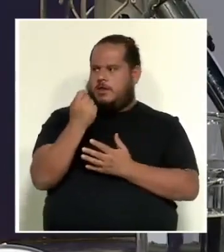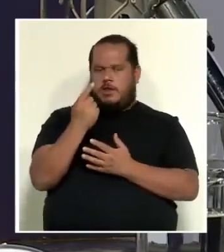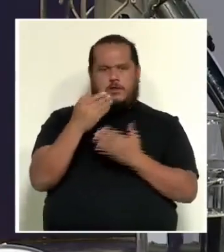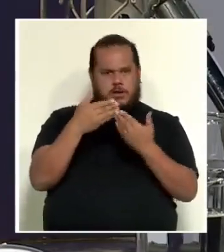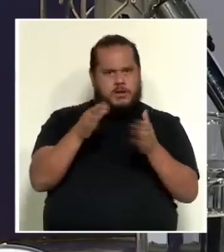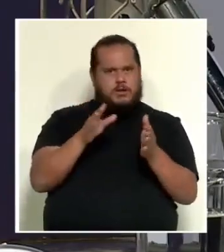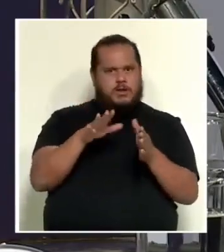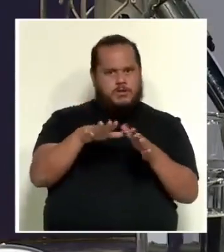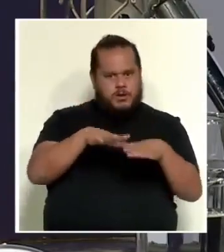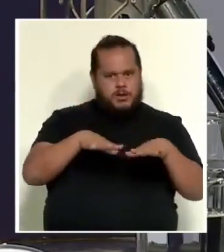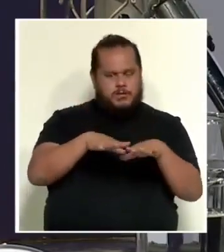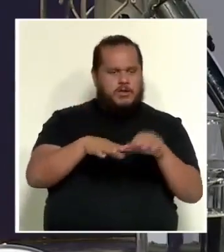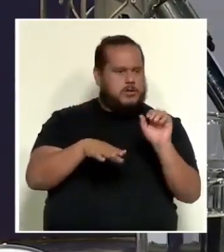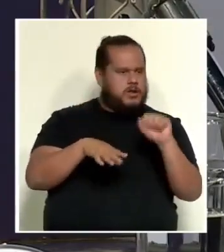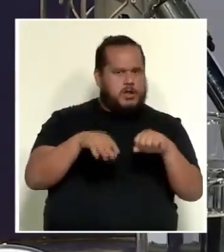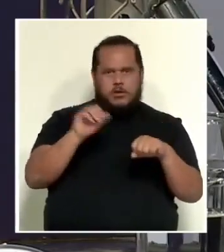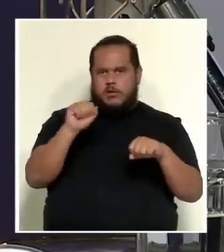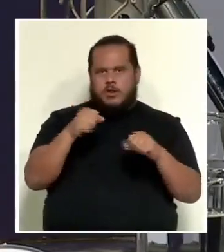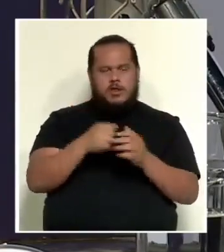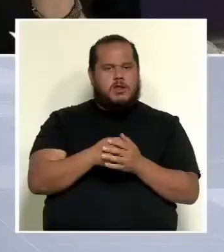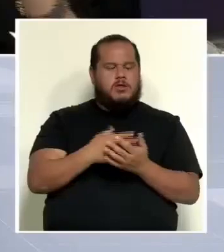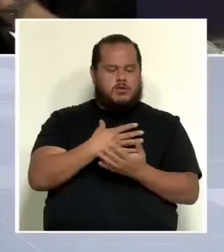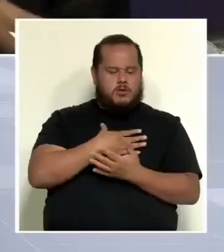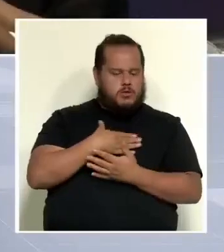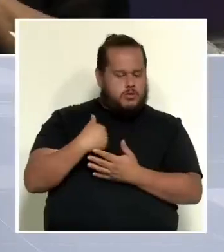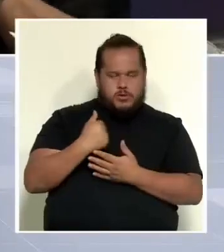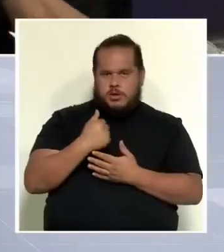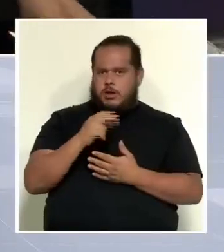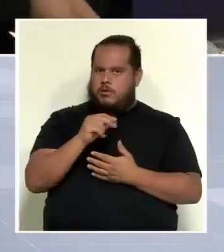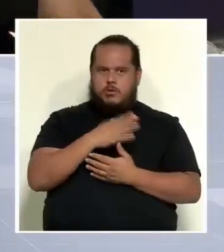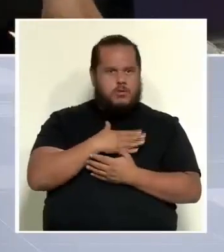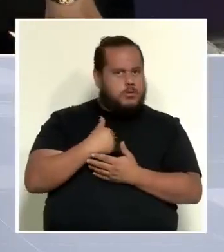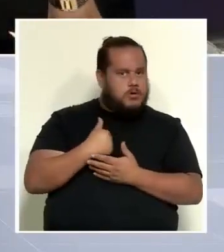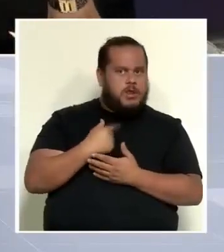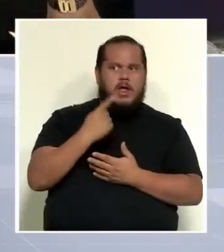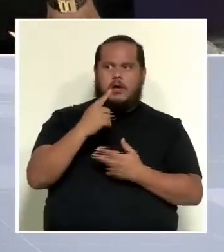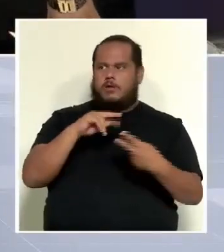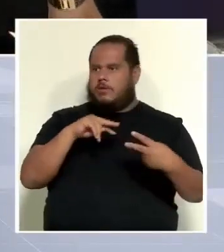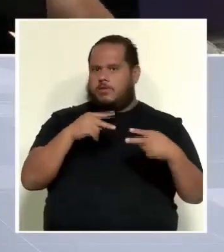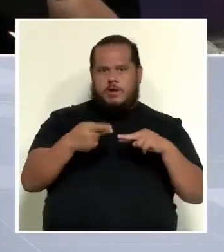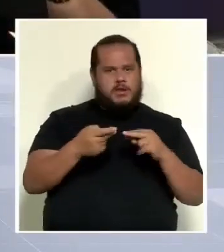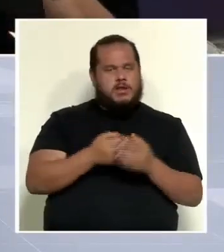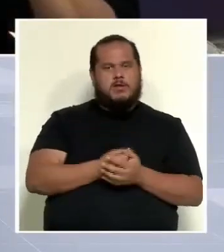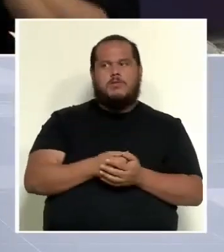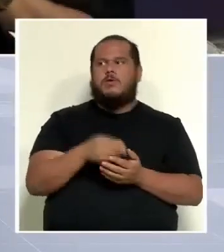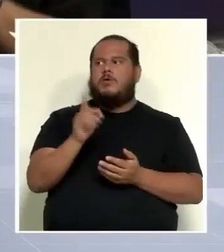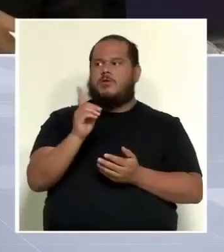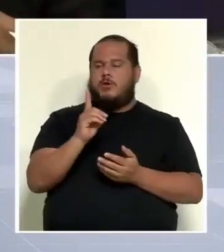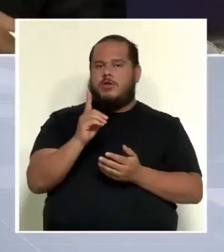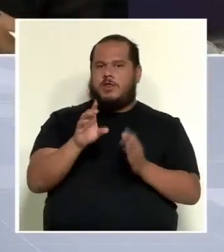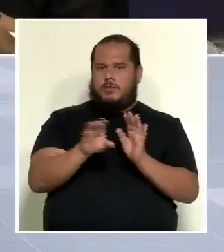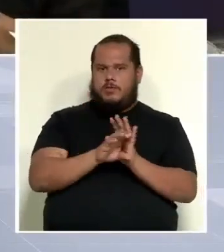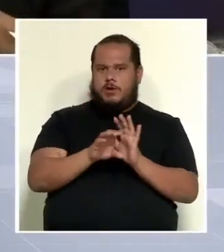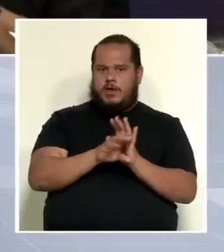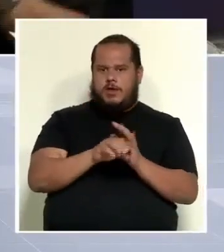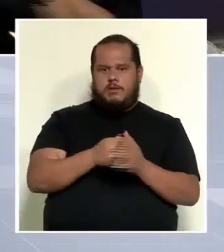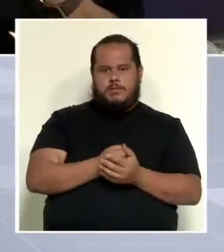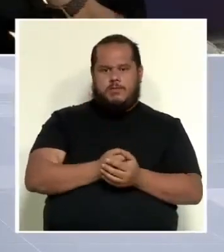el espacio, sí o sí, nos guste o no, a una polarización, donde, por